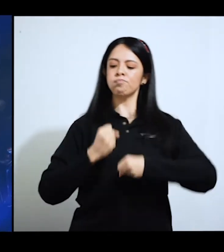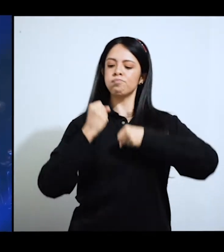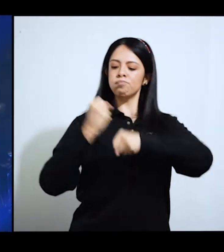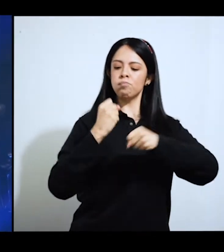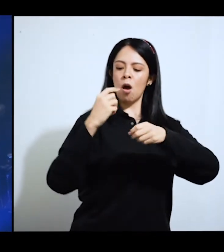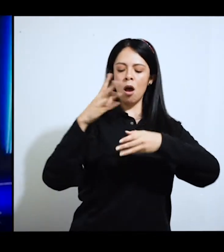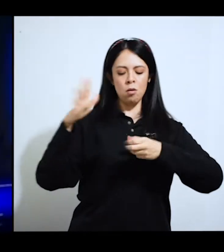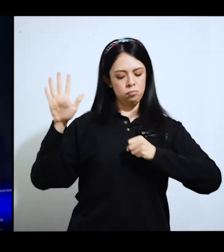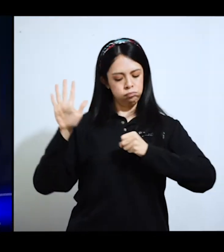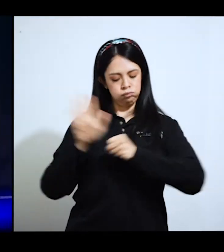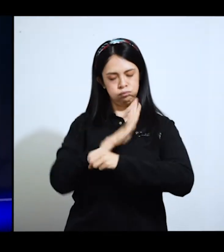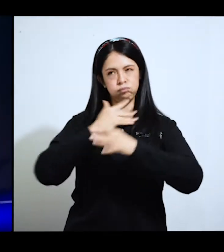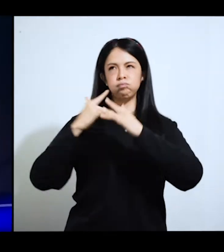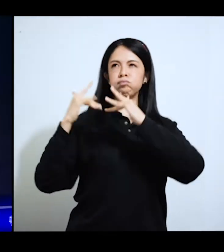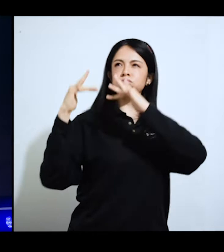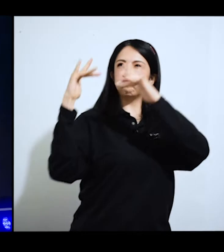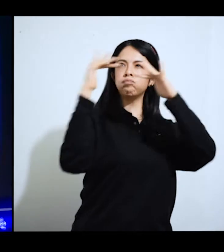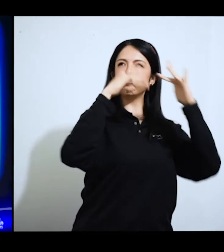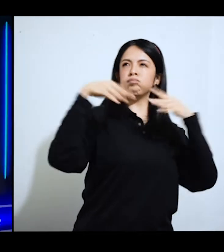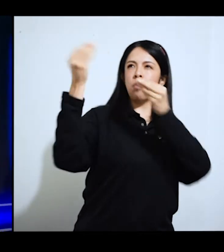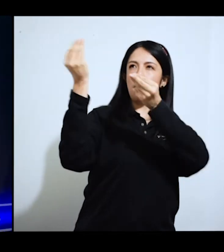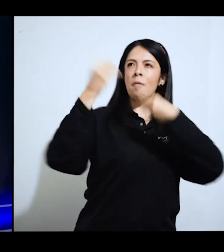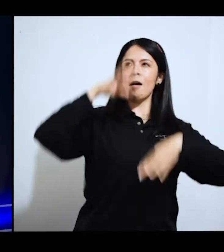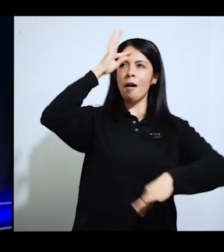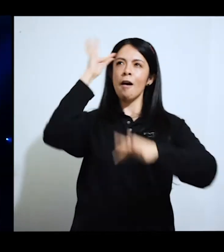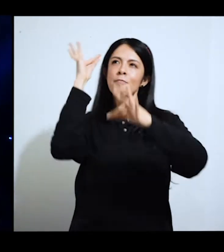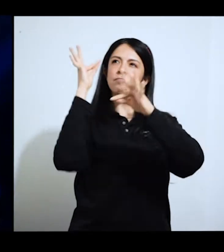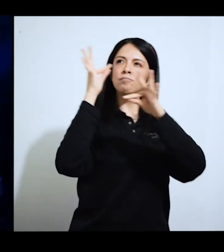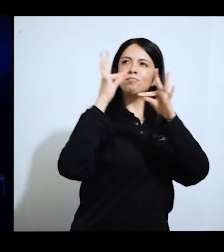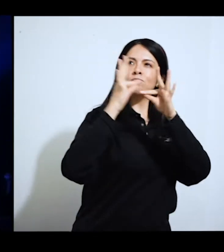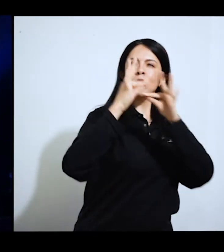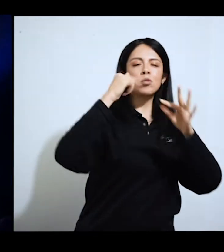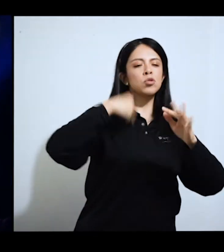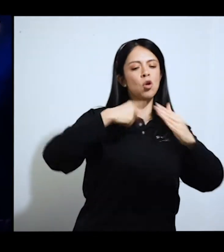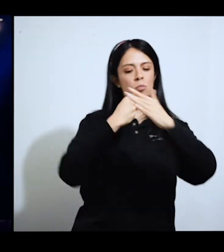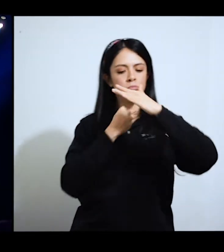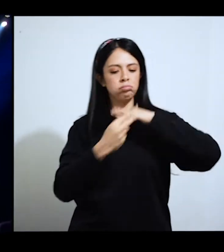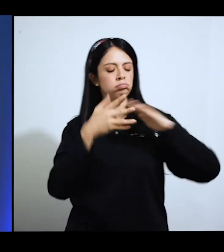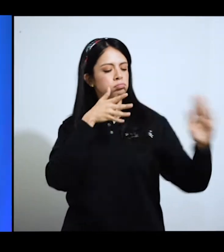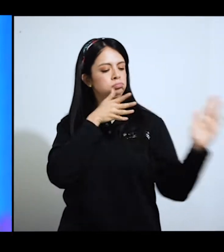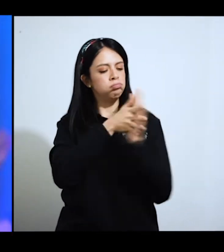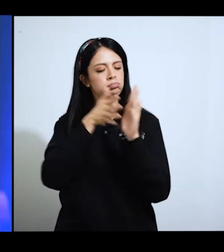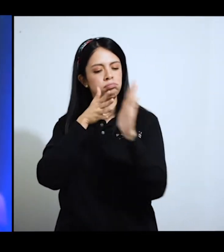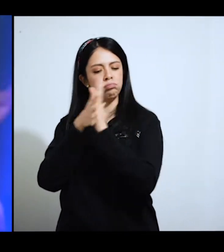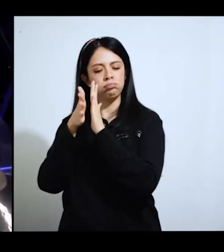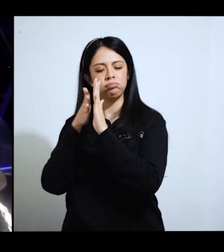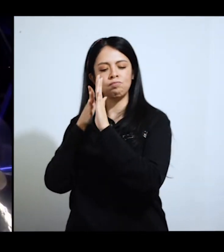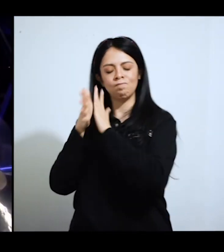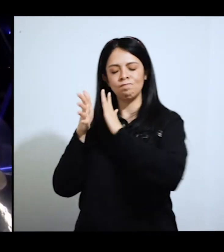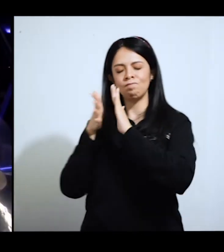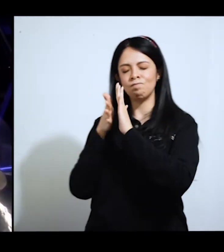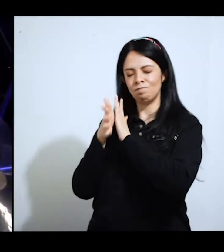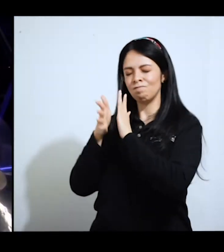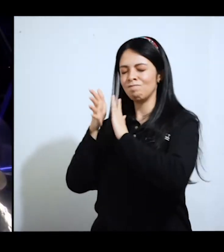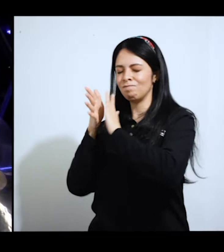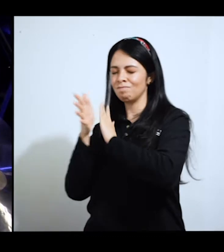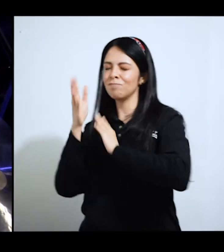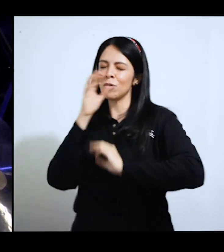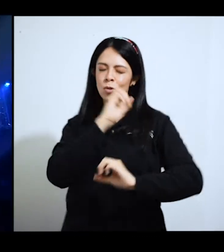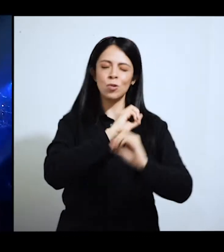lleno de tu poder. Me das la fe para